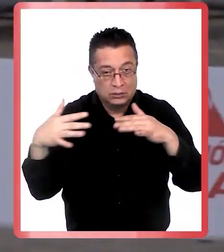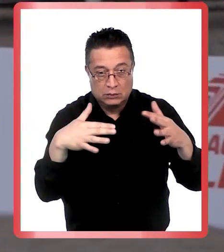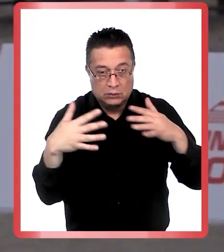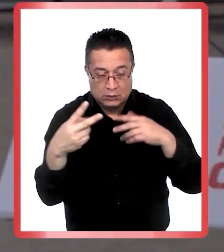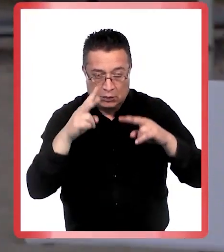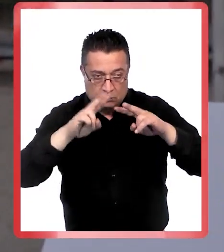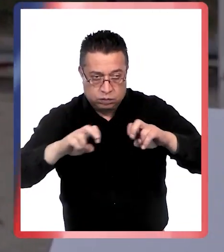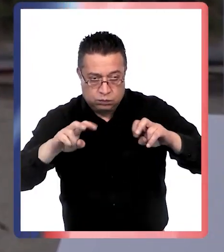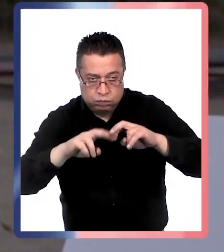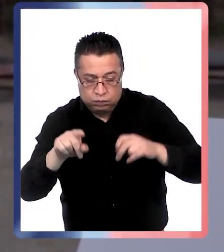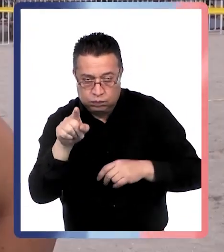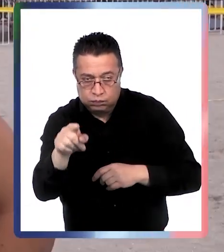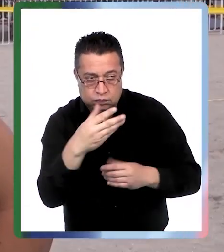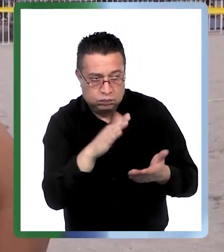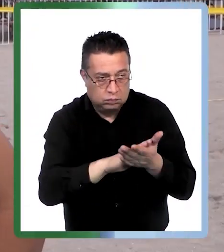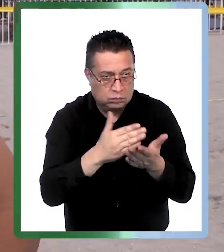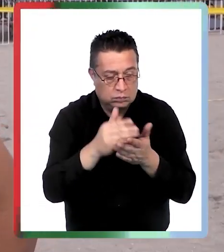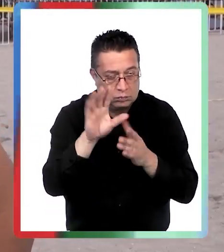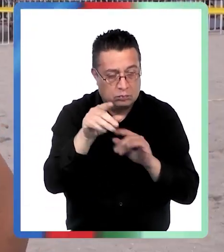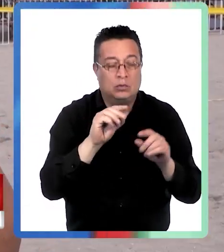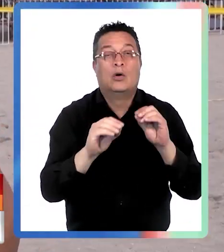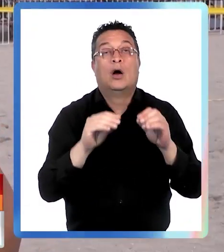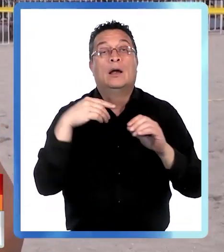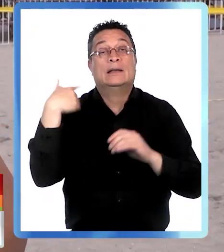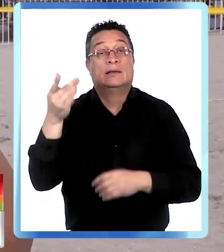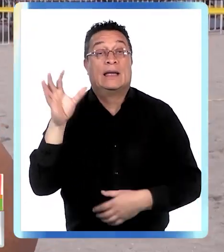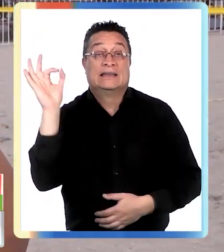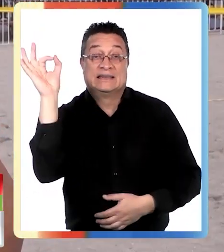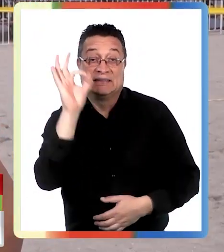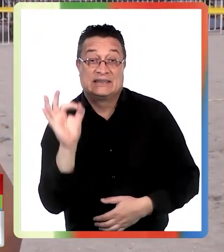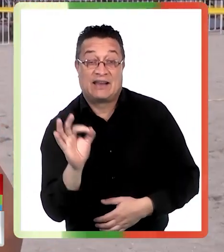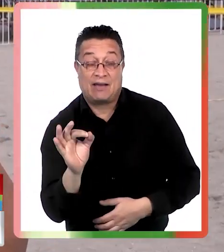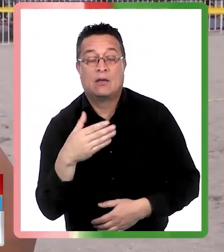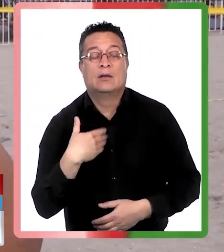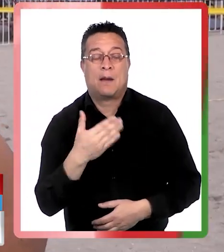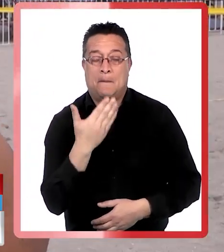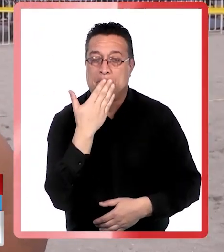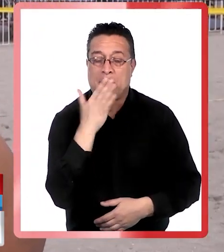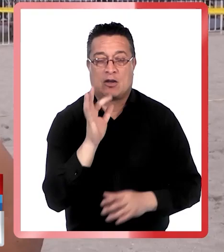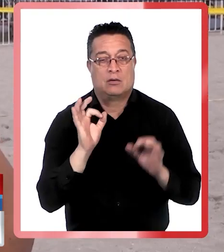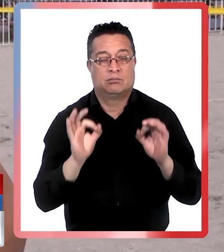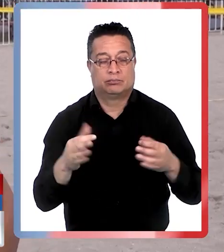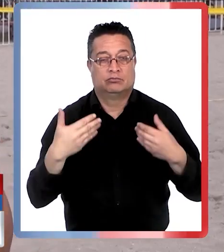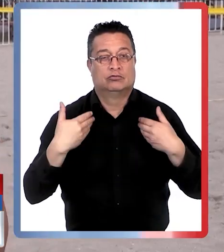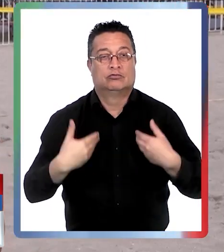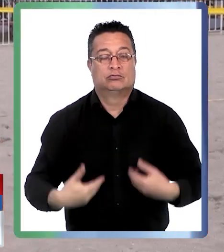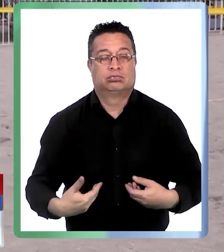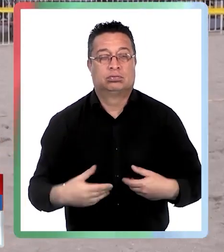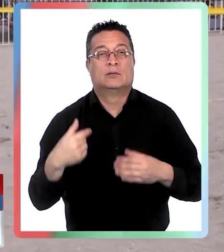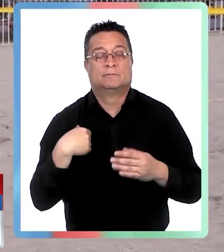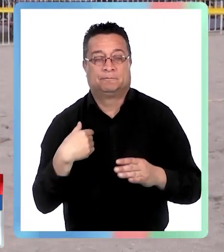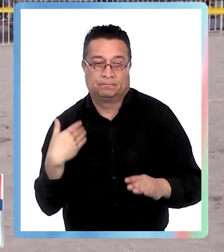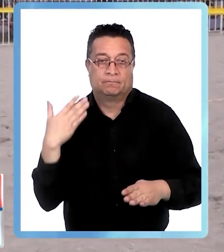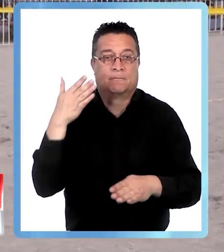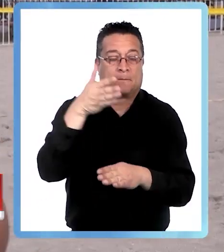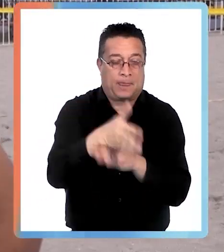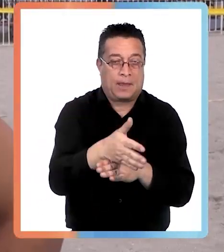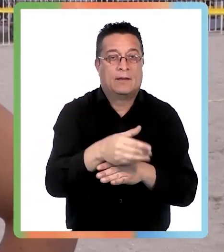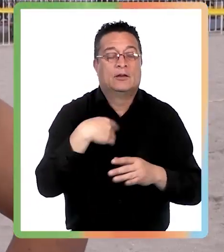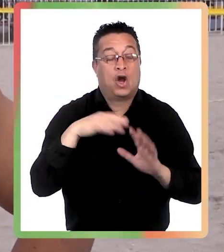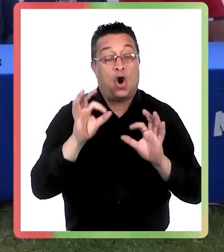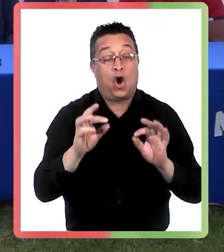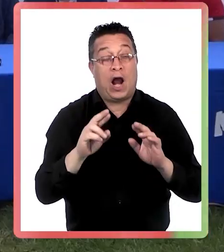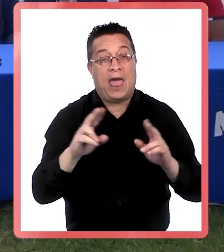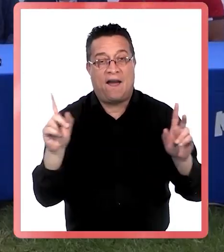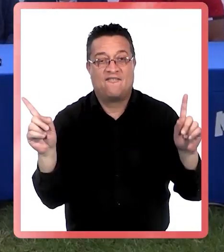analizando preparando también para el sábado estar de la mejor manera ir a buscar esa ese paso a